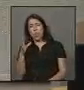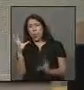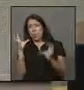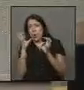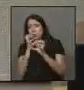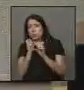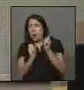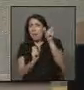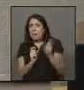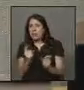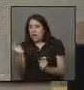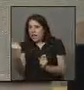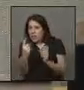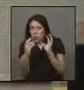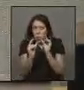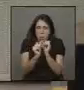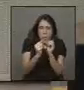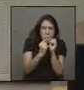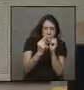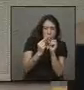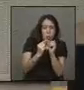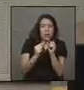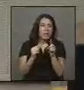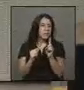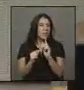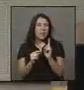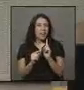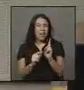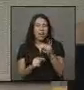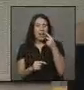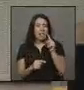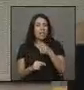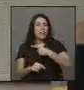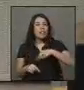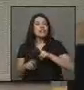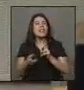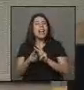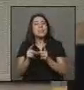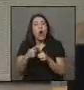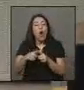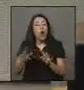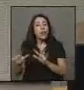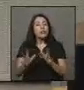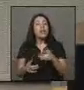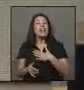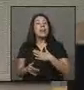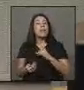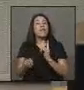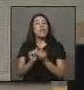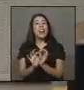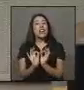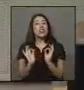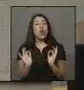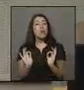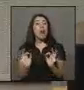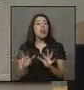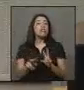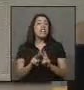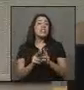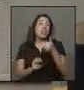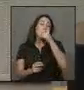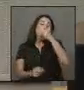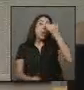pasillo, un tipo con un maletín. Eso debe terminar lo antes posible, porque lo que estamos haciendo acá es justamente lo contrario, es intentar normalizar algo que se ha dado durante mucho tiempo